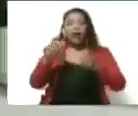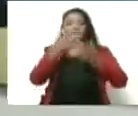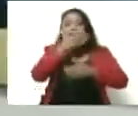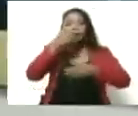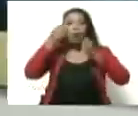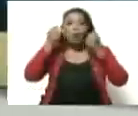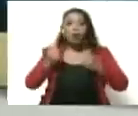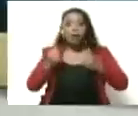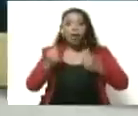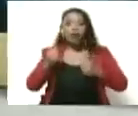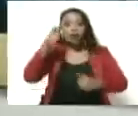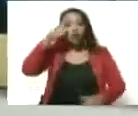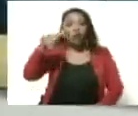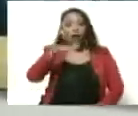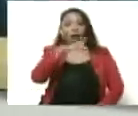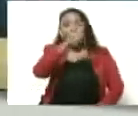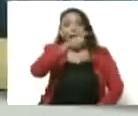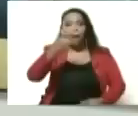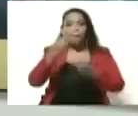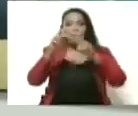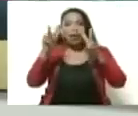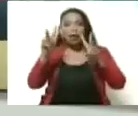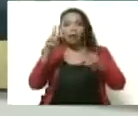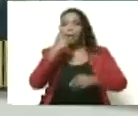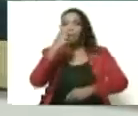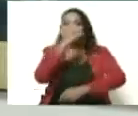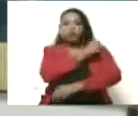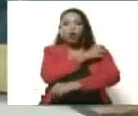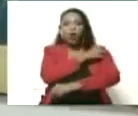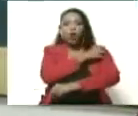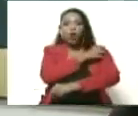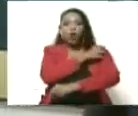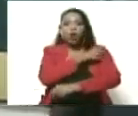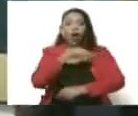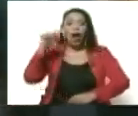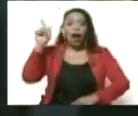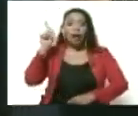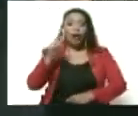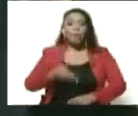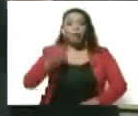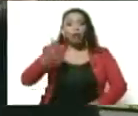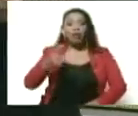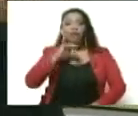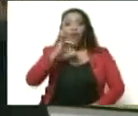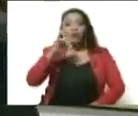y la paz, almirante en jefe Remigio Ceballos Ichazo, con esta importante información